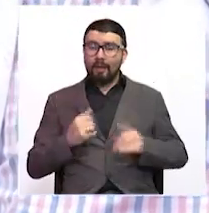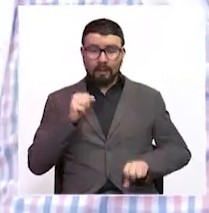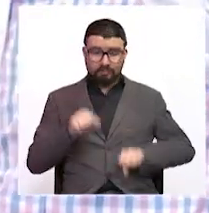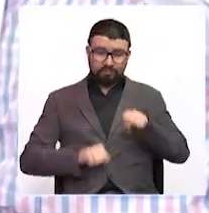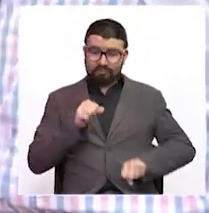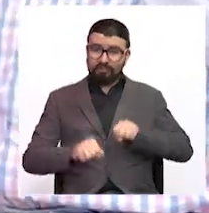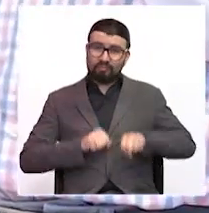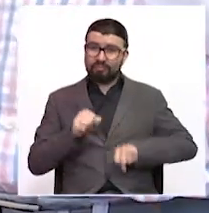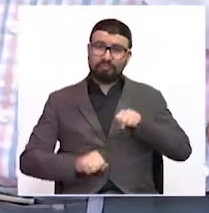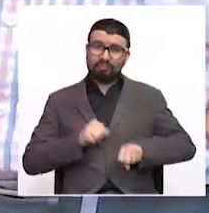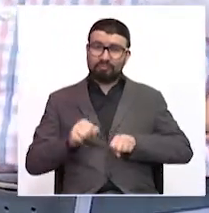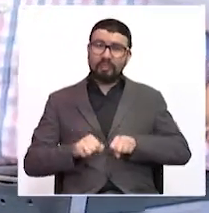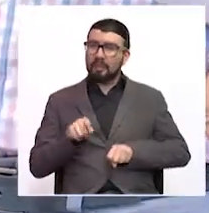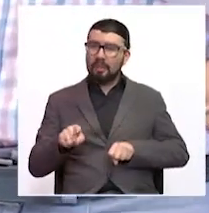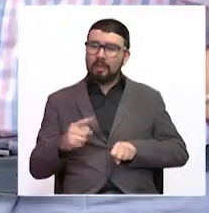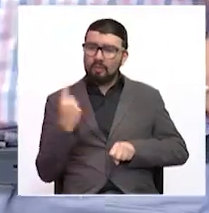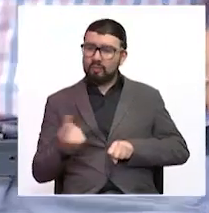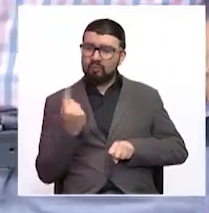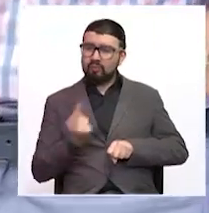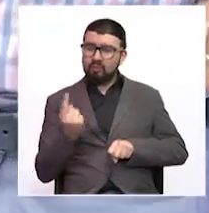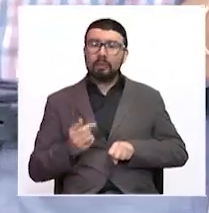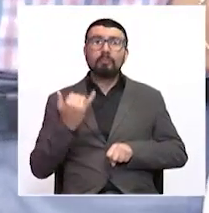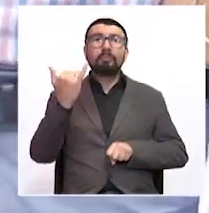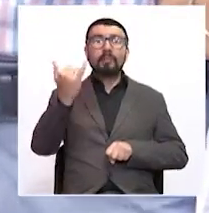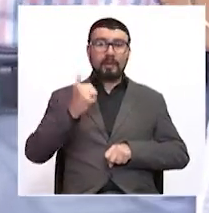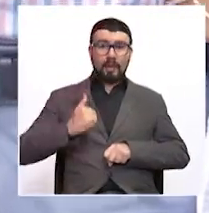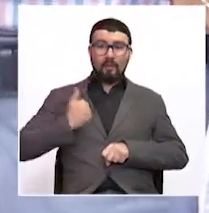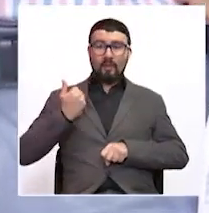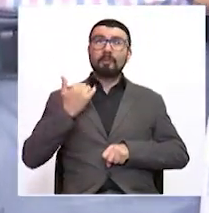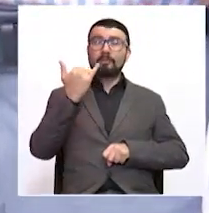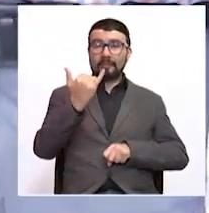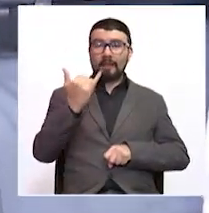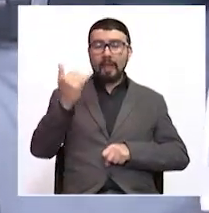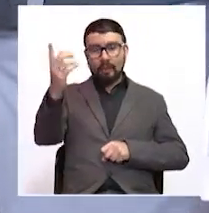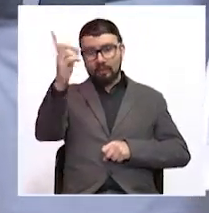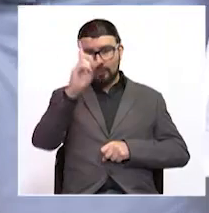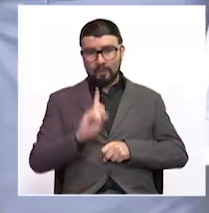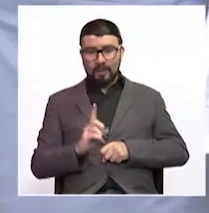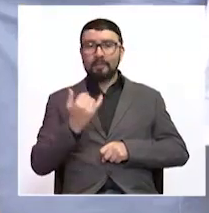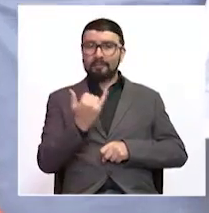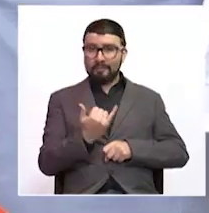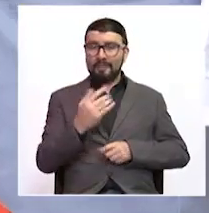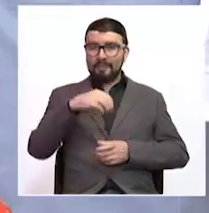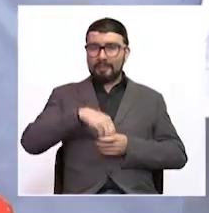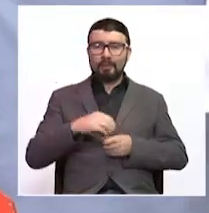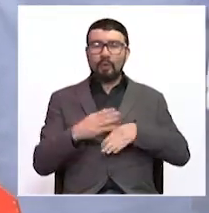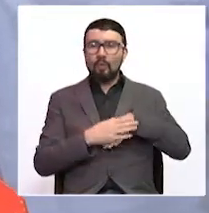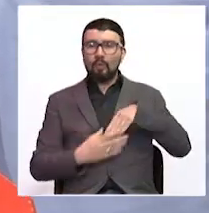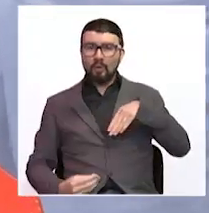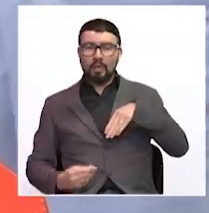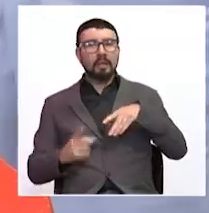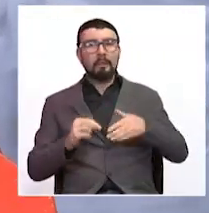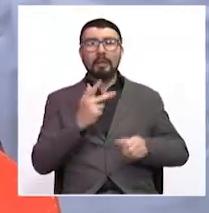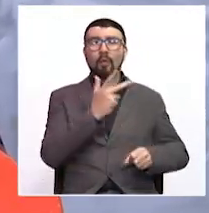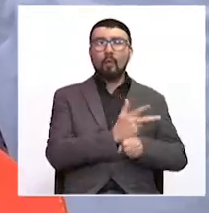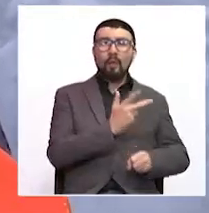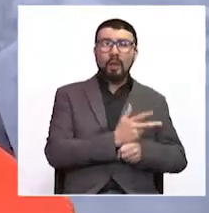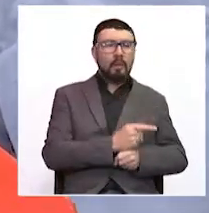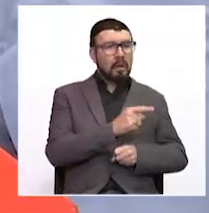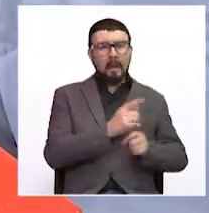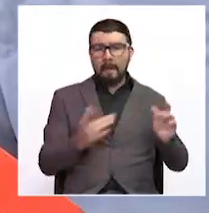línea donde al canadá a través de una universidad a centroamérica en guatemala las incorporaron como